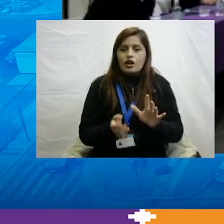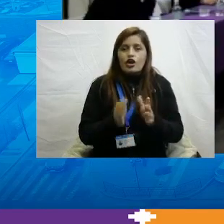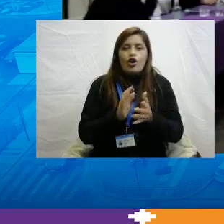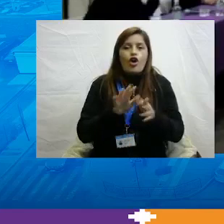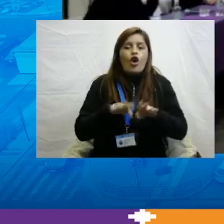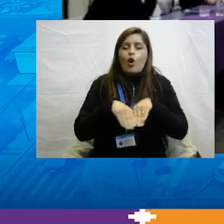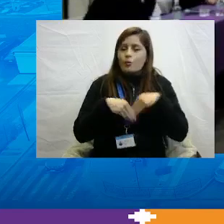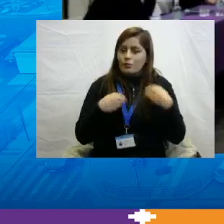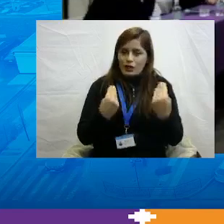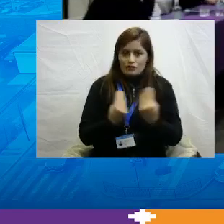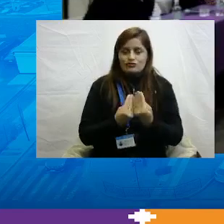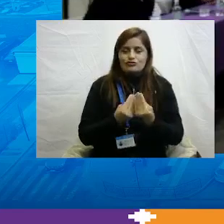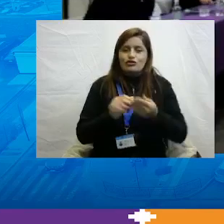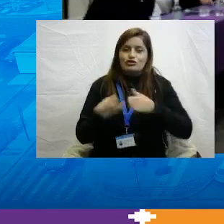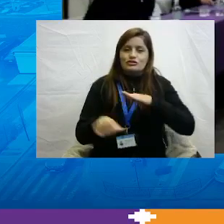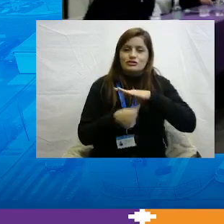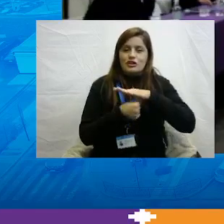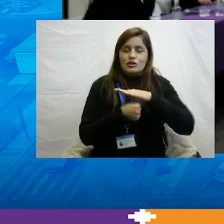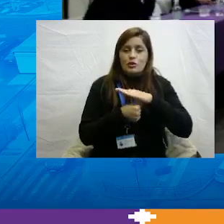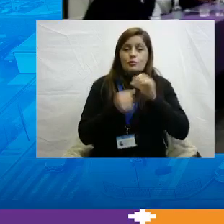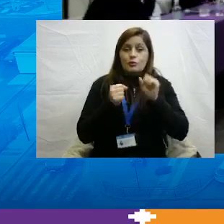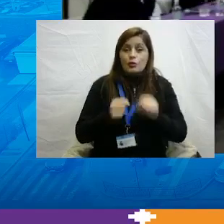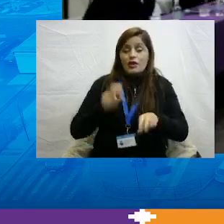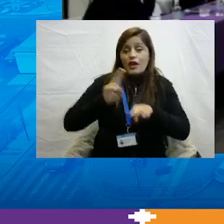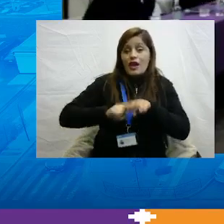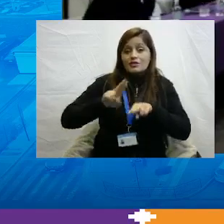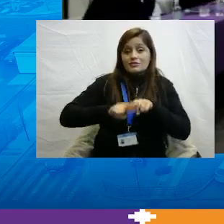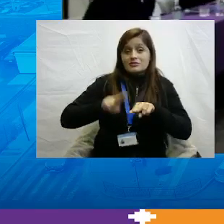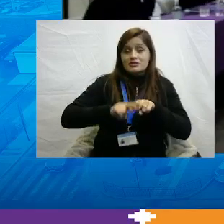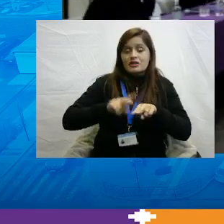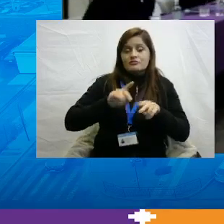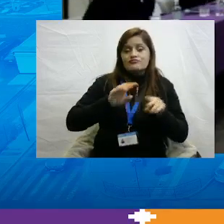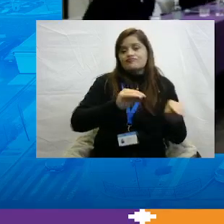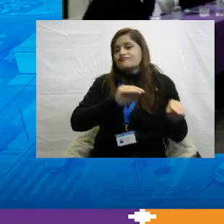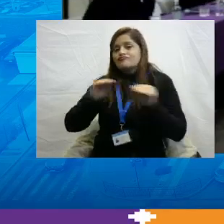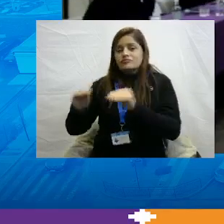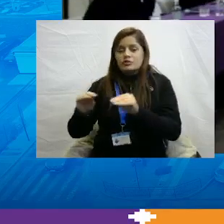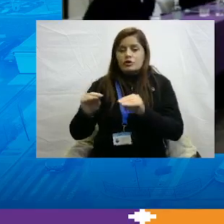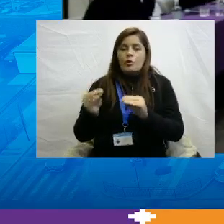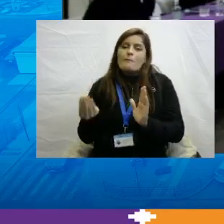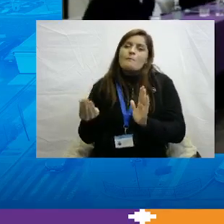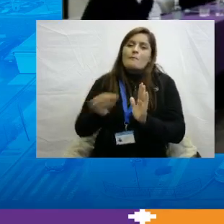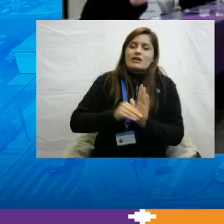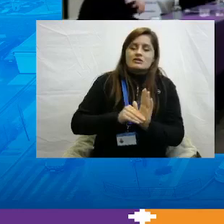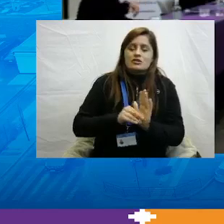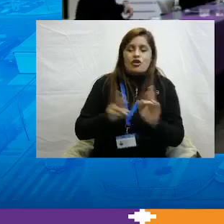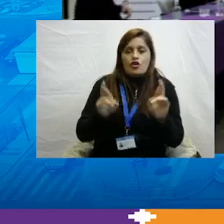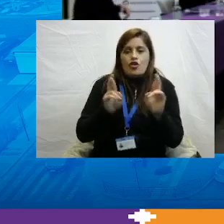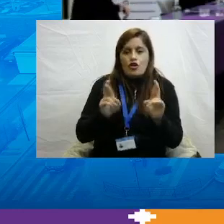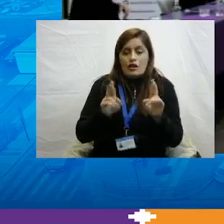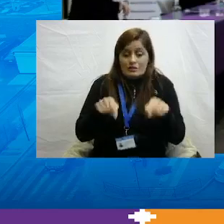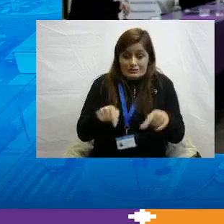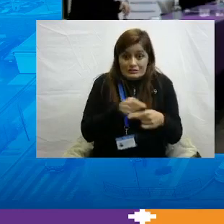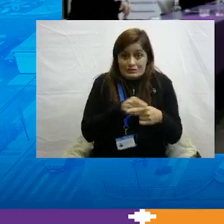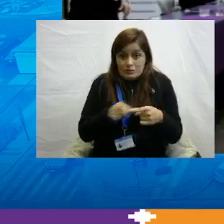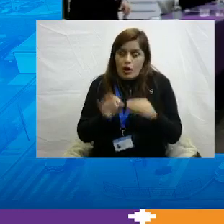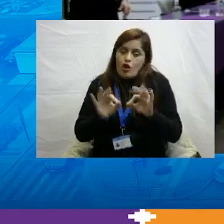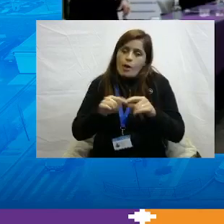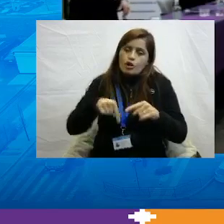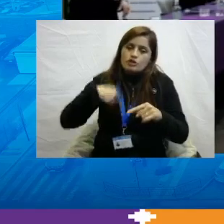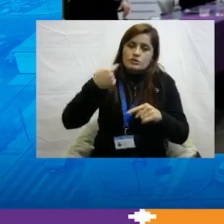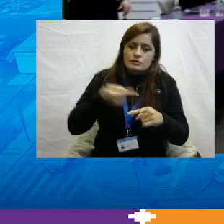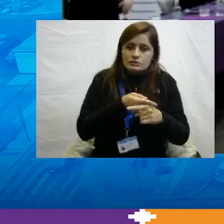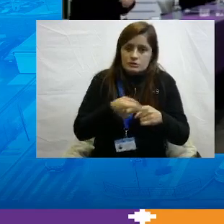Municipal, sugerir que realicemos un Consejo Extraordinario, en lo posible, si no es esta semana, la próxima